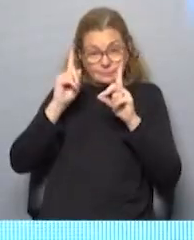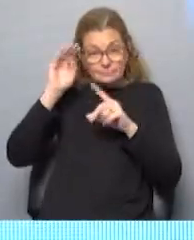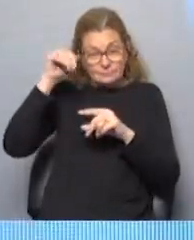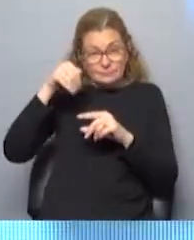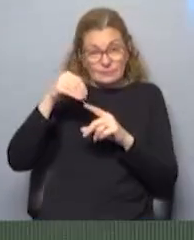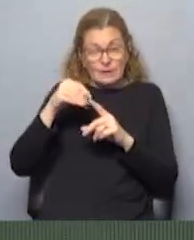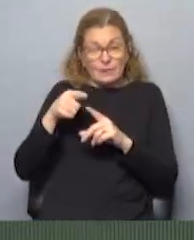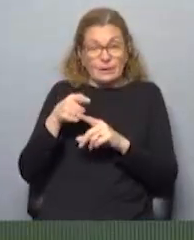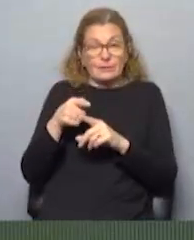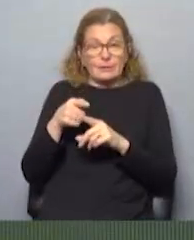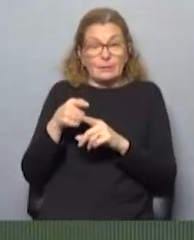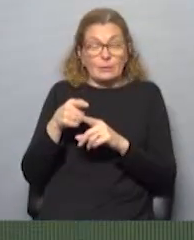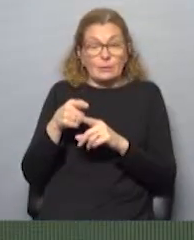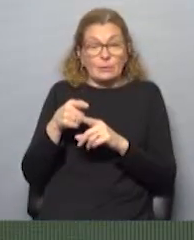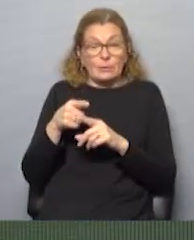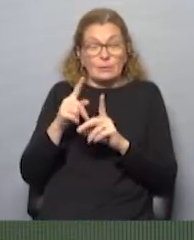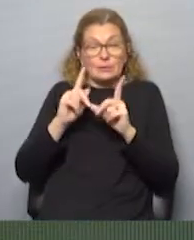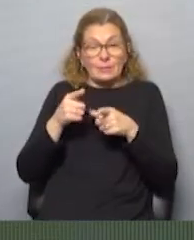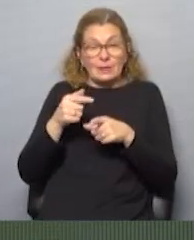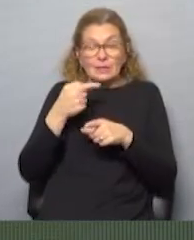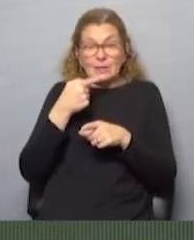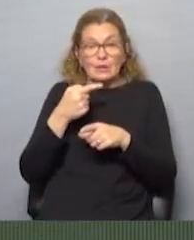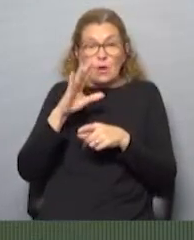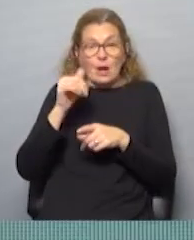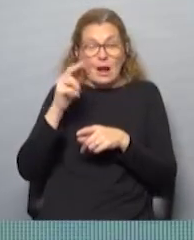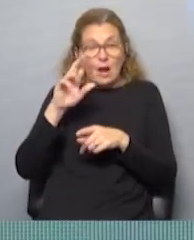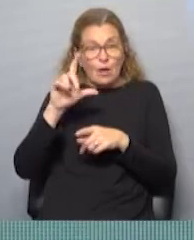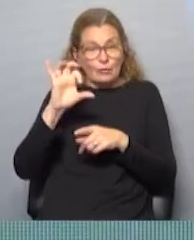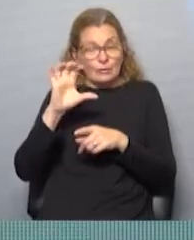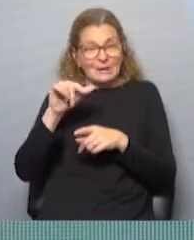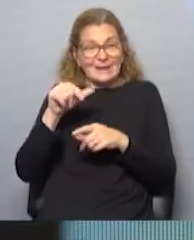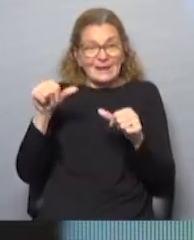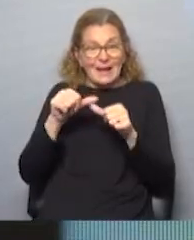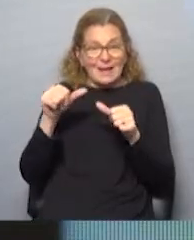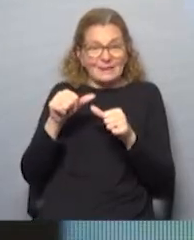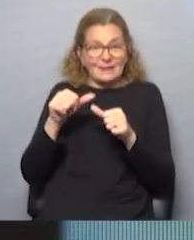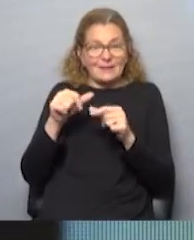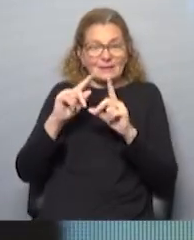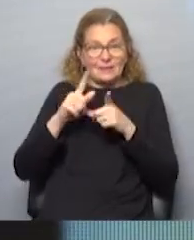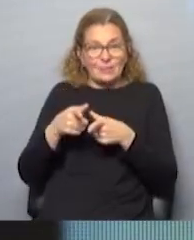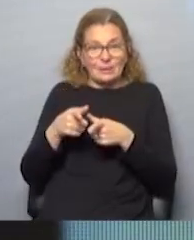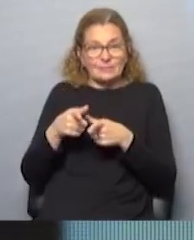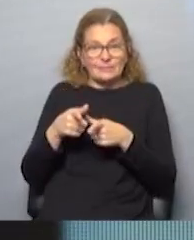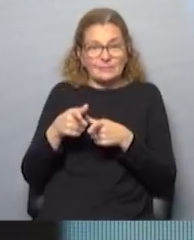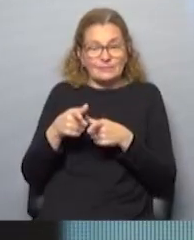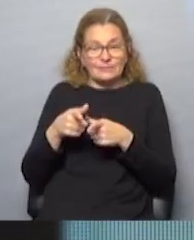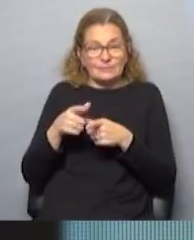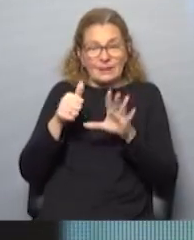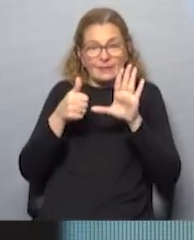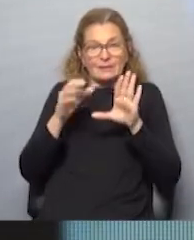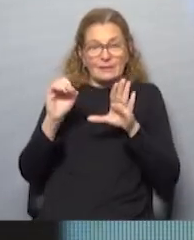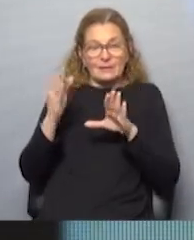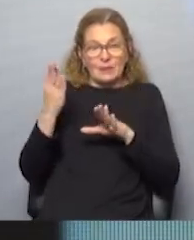que este como también carlos este comentaba es la que realiza además este como 60